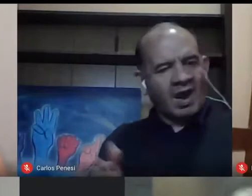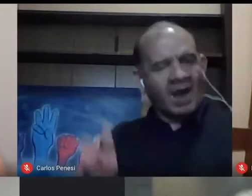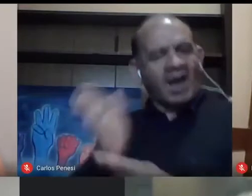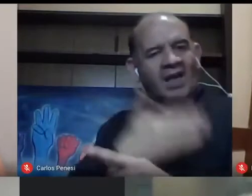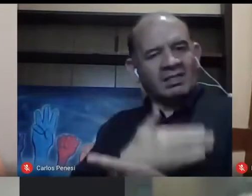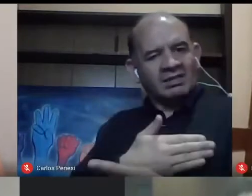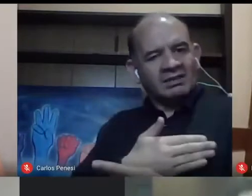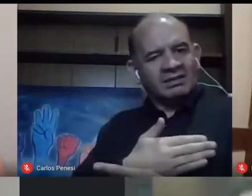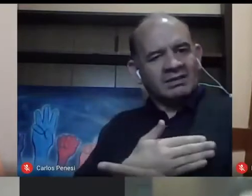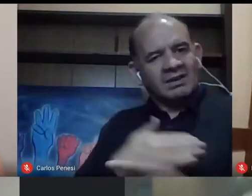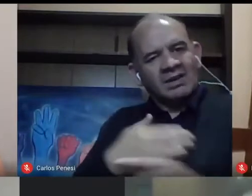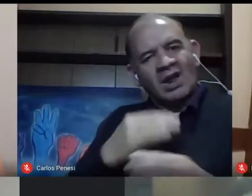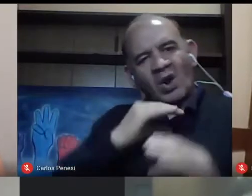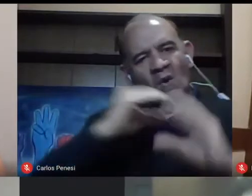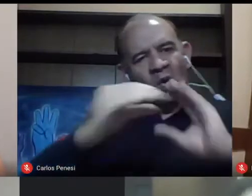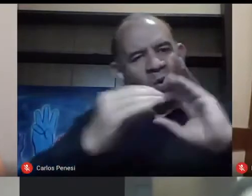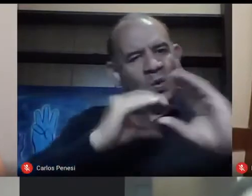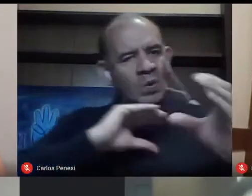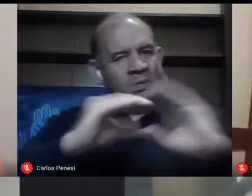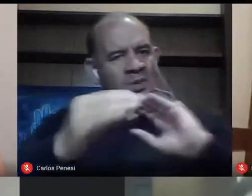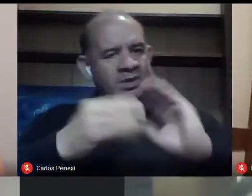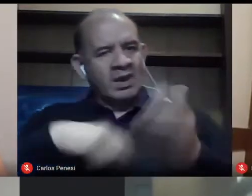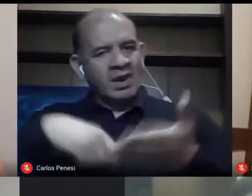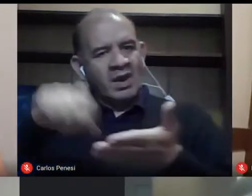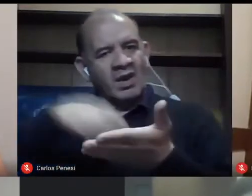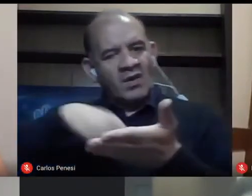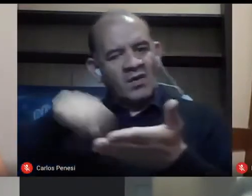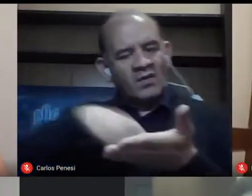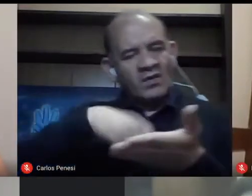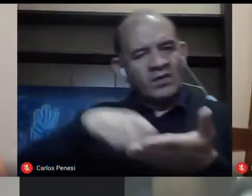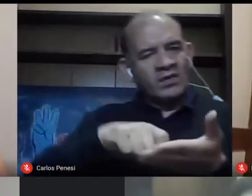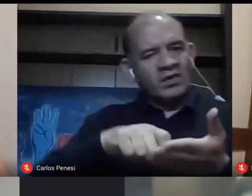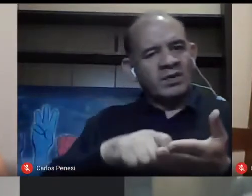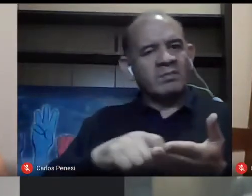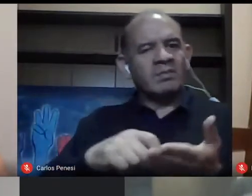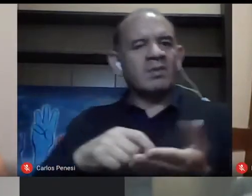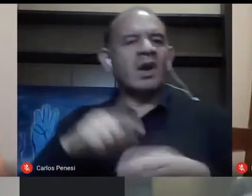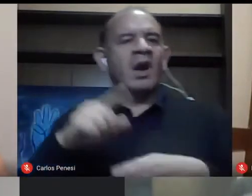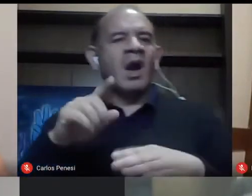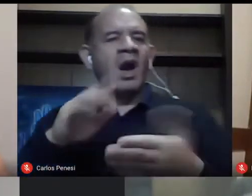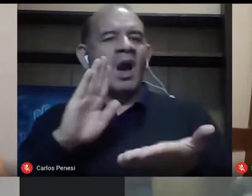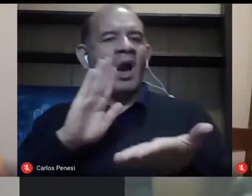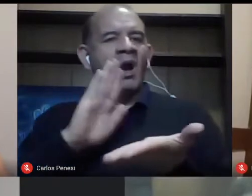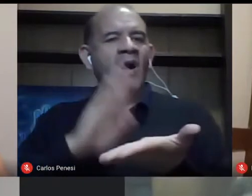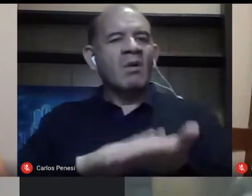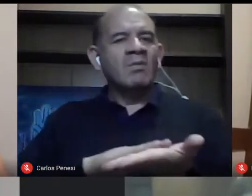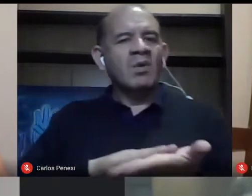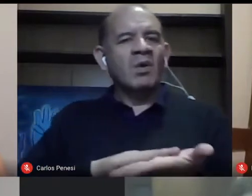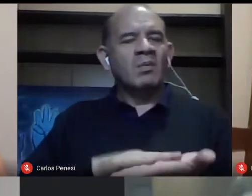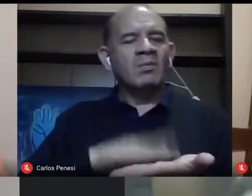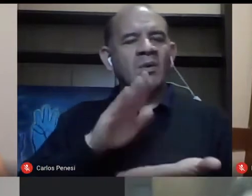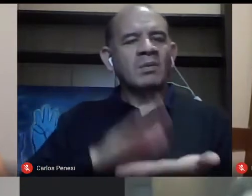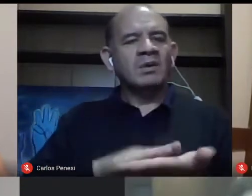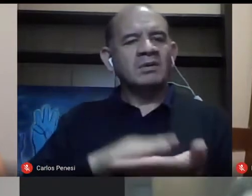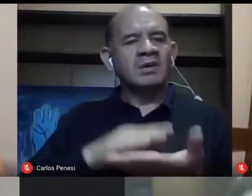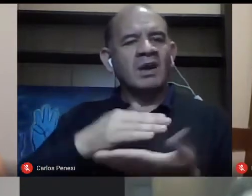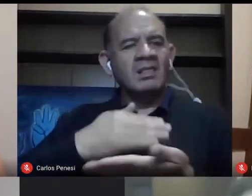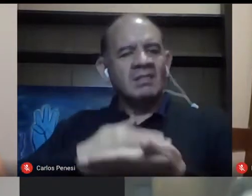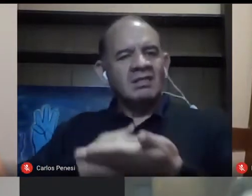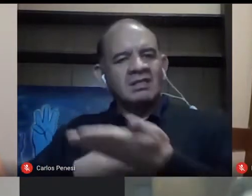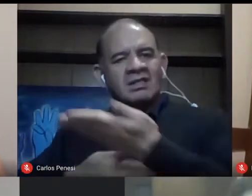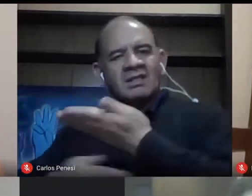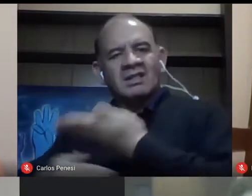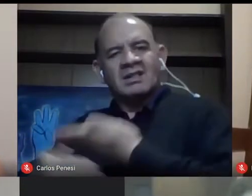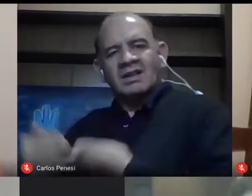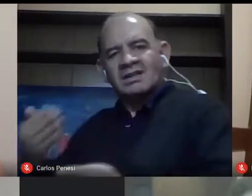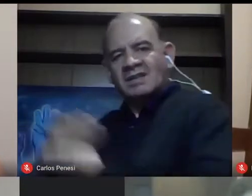una comunicación y la firma de un formulario, de un compromiso, hacen ese intercambio. Yo creo